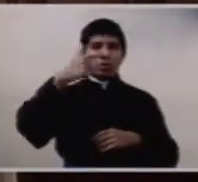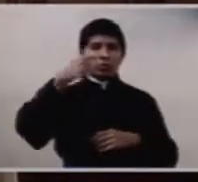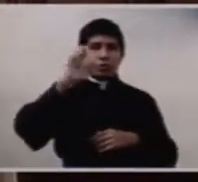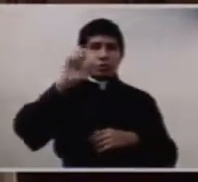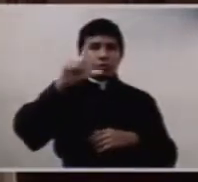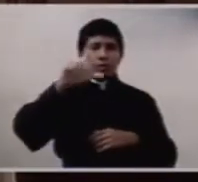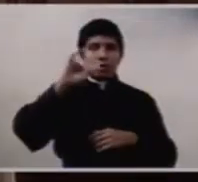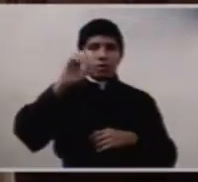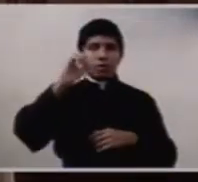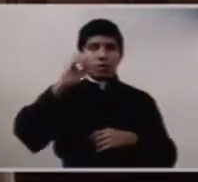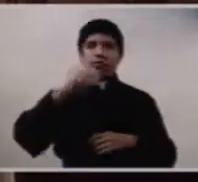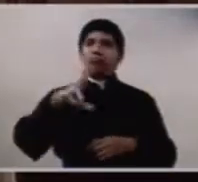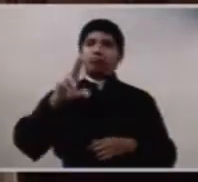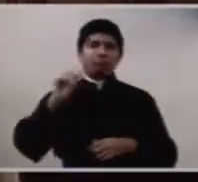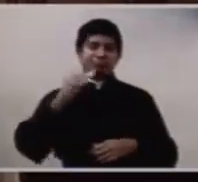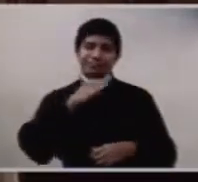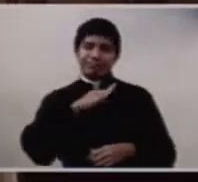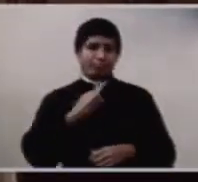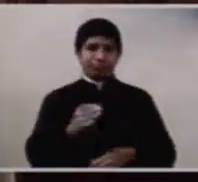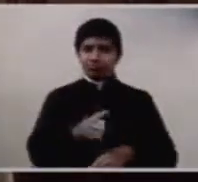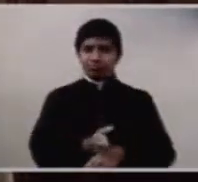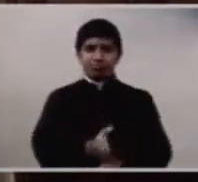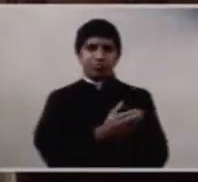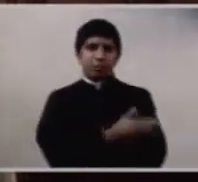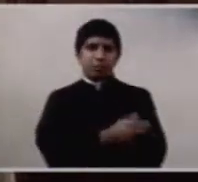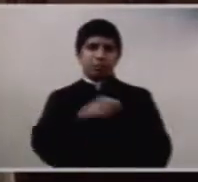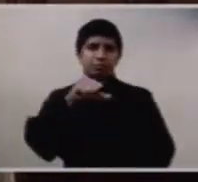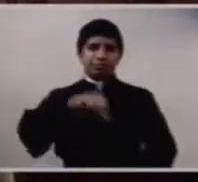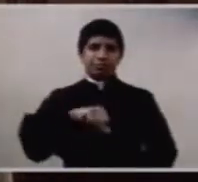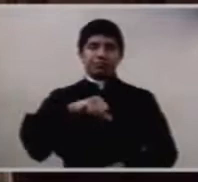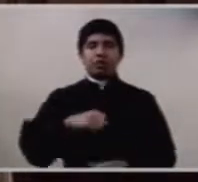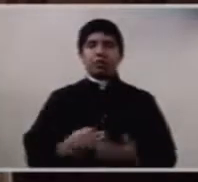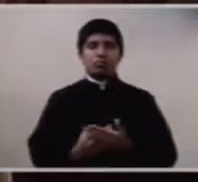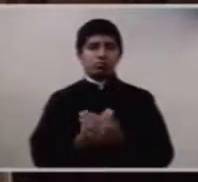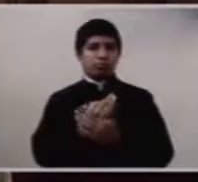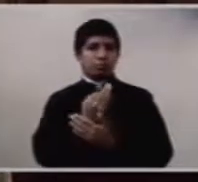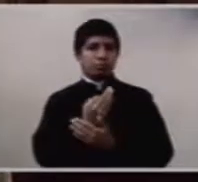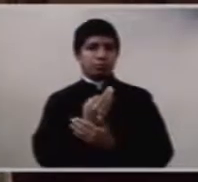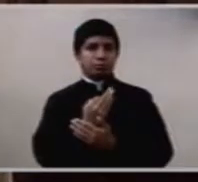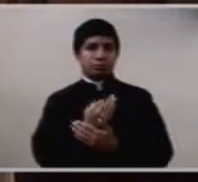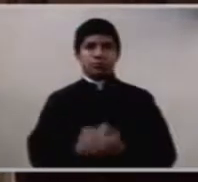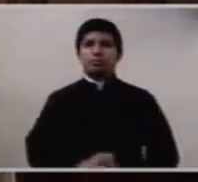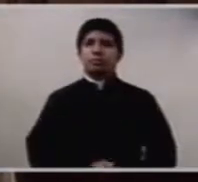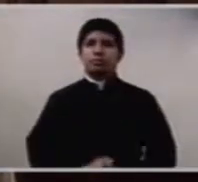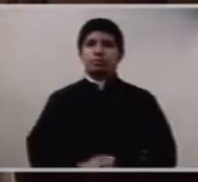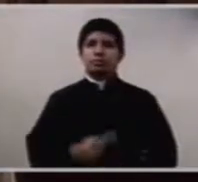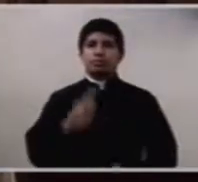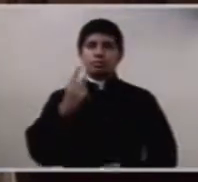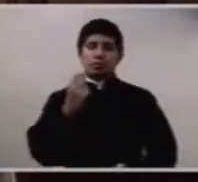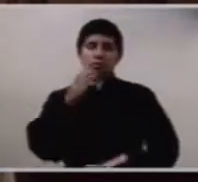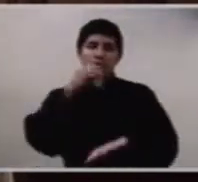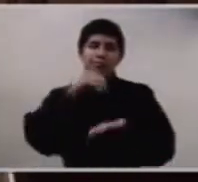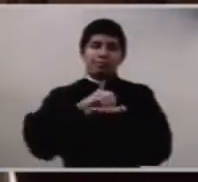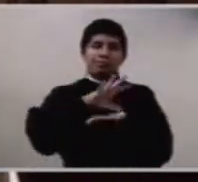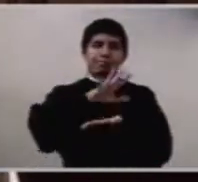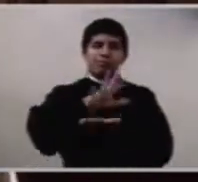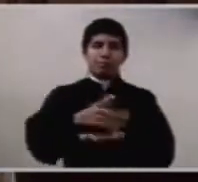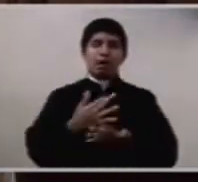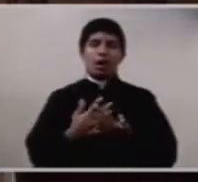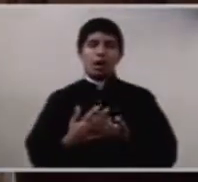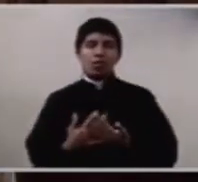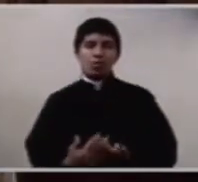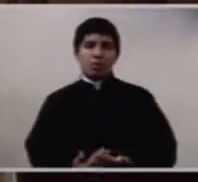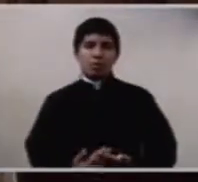acompañar esta mañana por estar fuera del país. Un mensaje de esperanza para